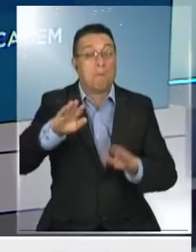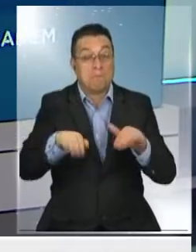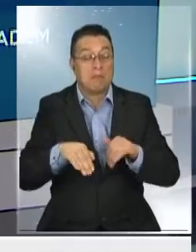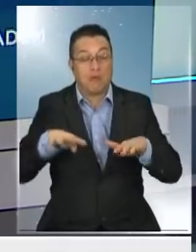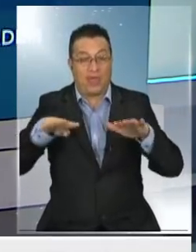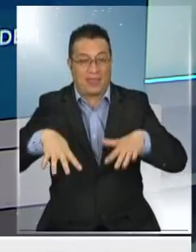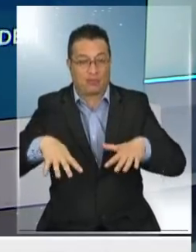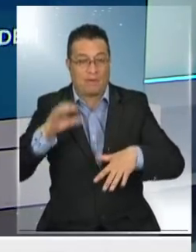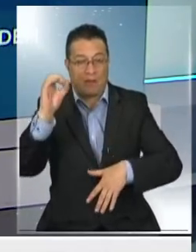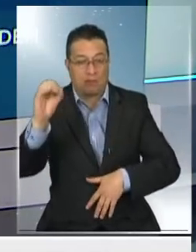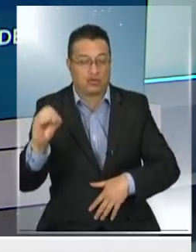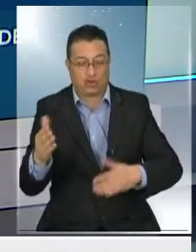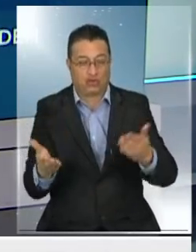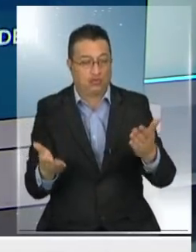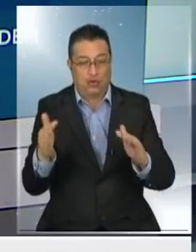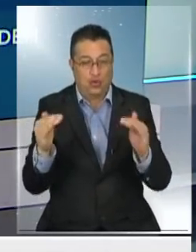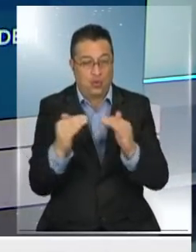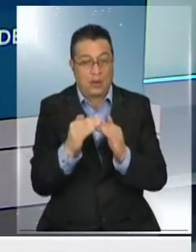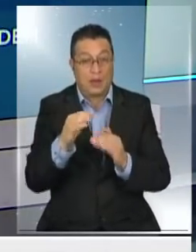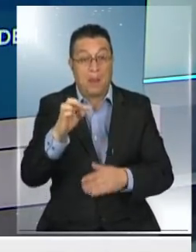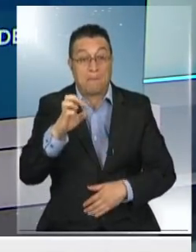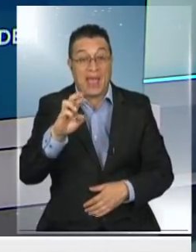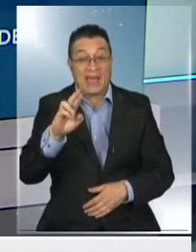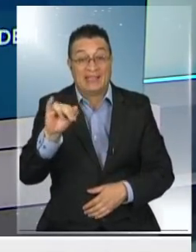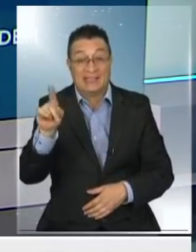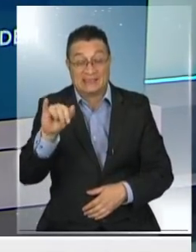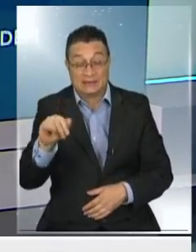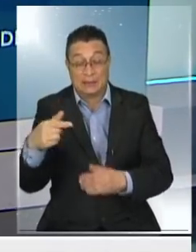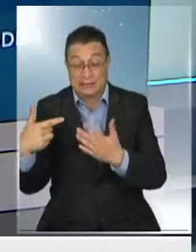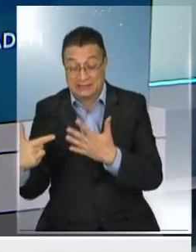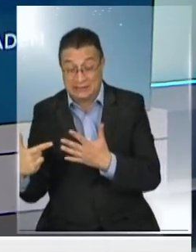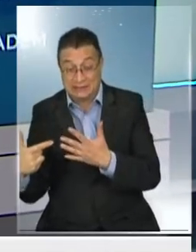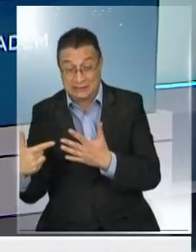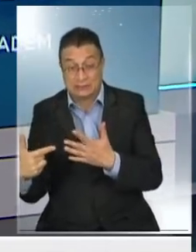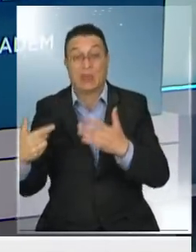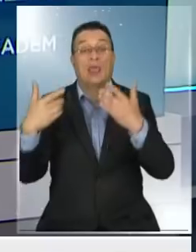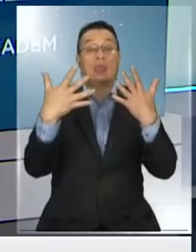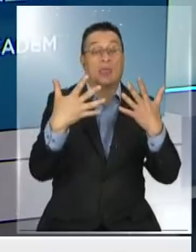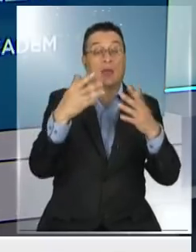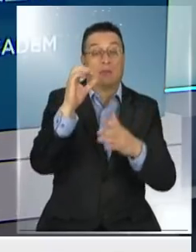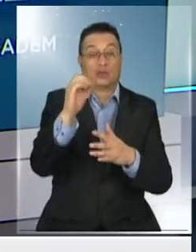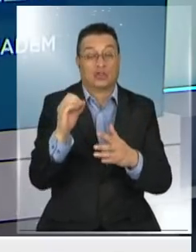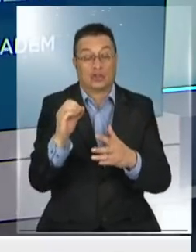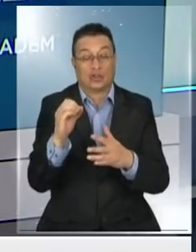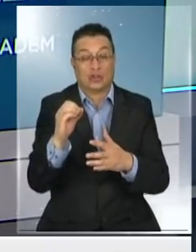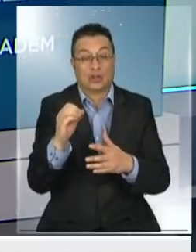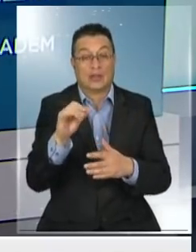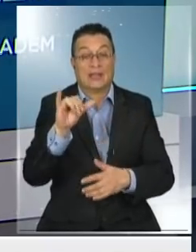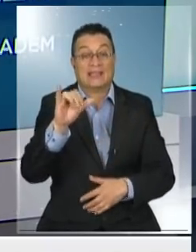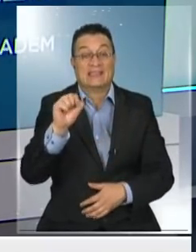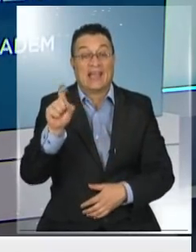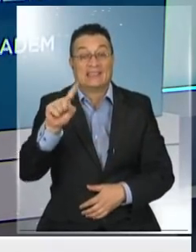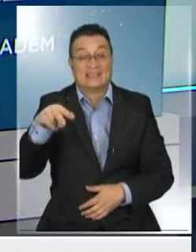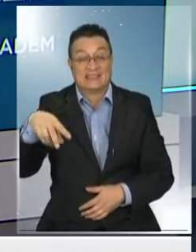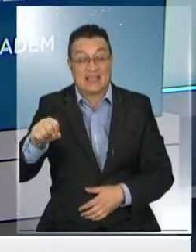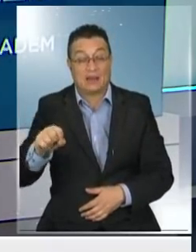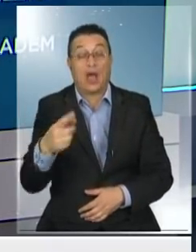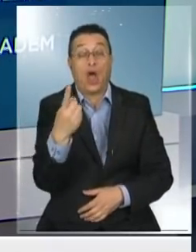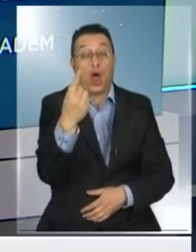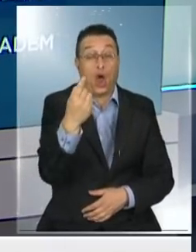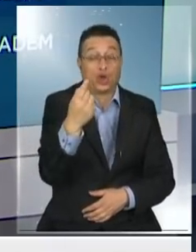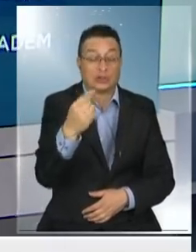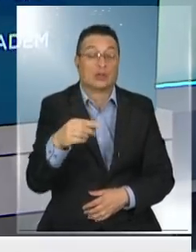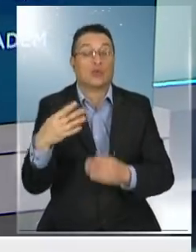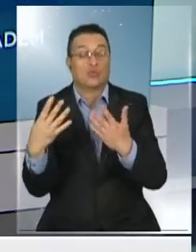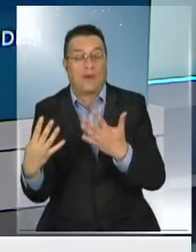19%, al menos comparativamente a la encuesta anterior, pero Franco Parisi salta del 7 al 10% y Yanna Proboste baja del 11 al